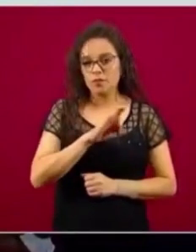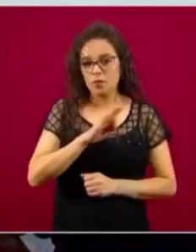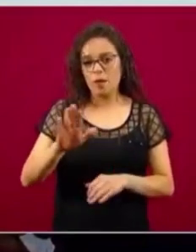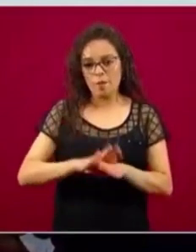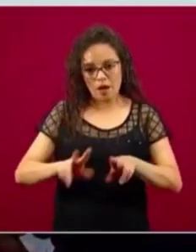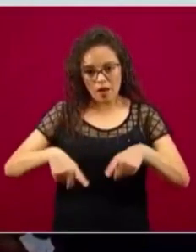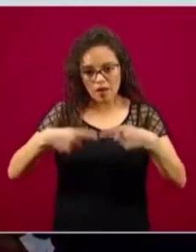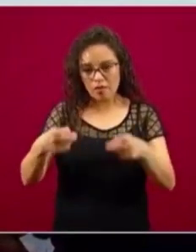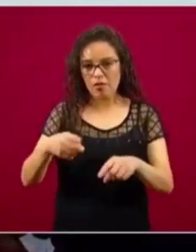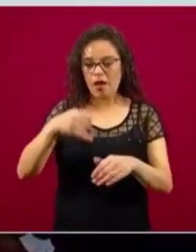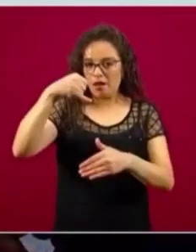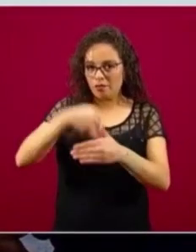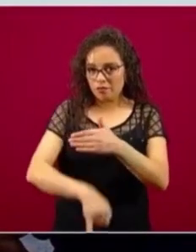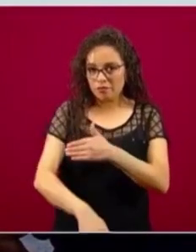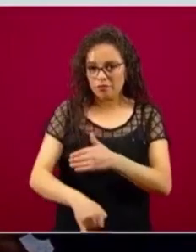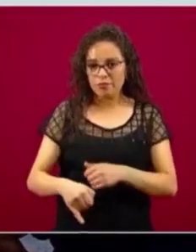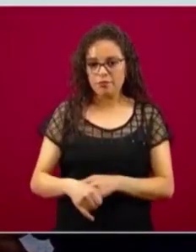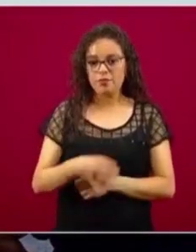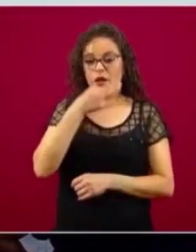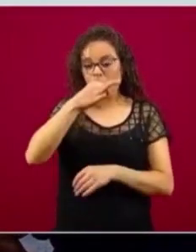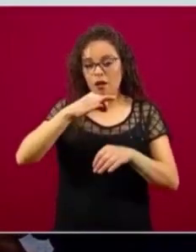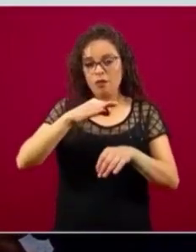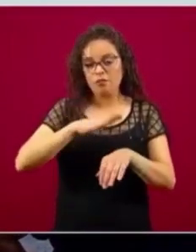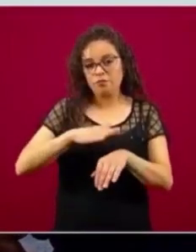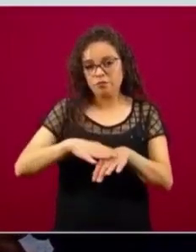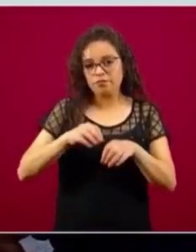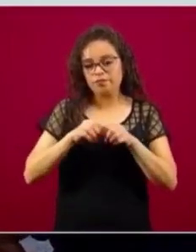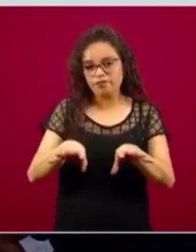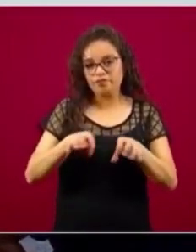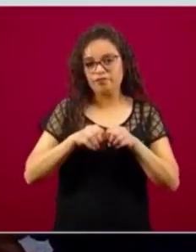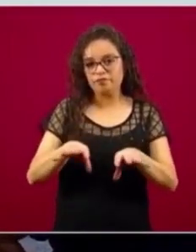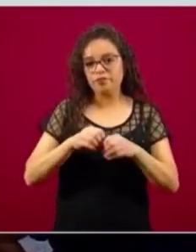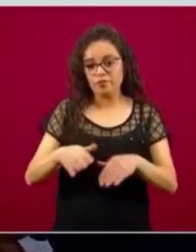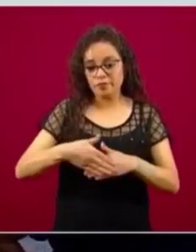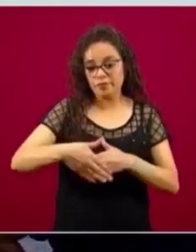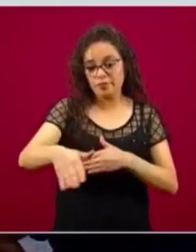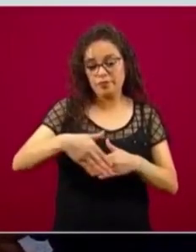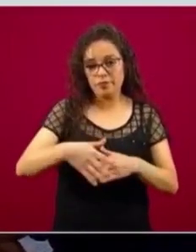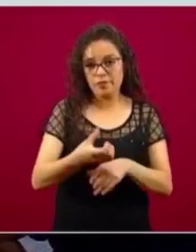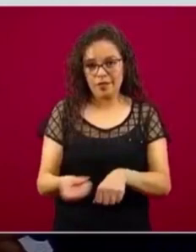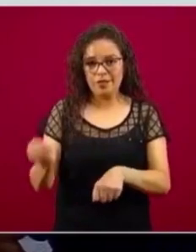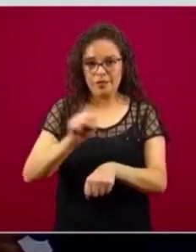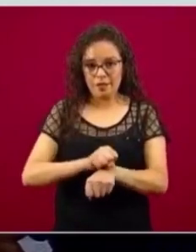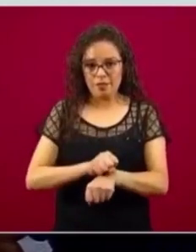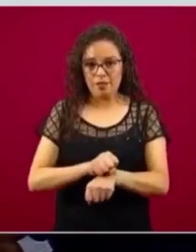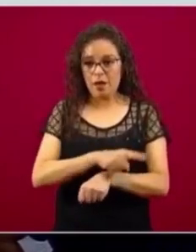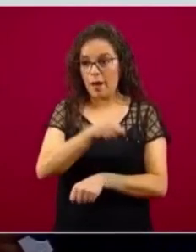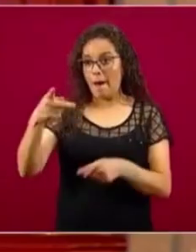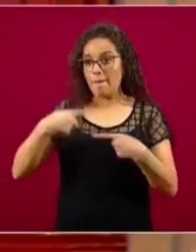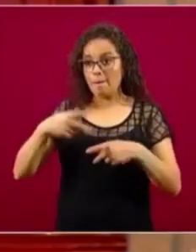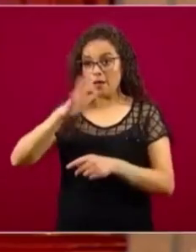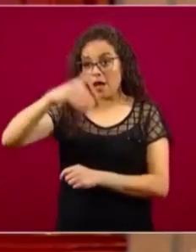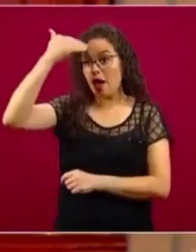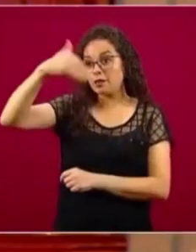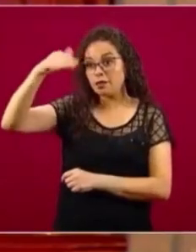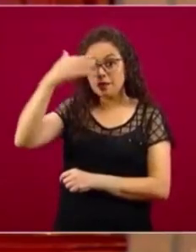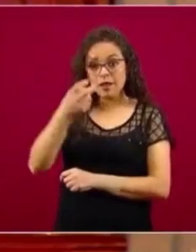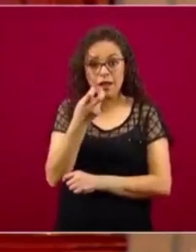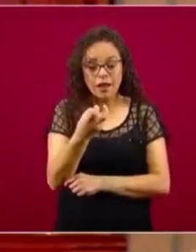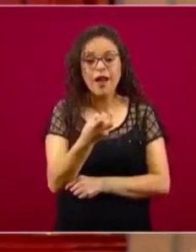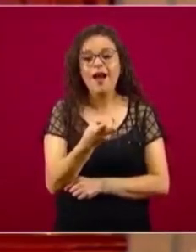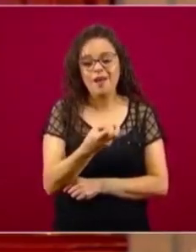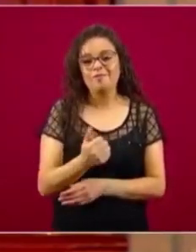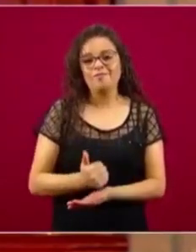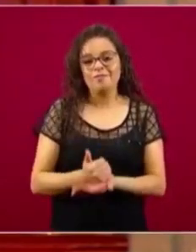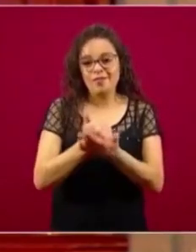muchos anuncios que vamos a hacer durante la semana de personas que al saber esto nos están ayudando están colaborando sobre